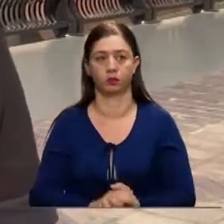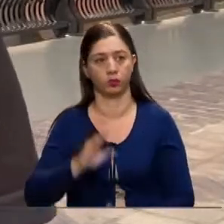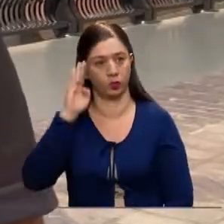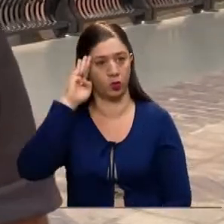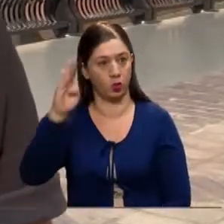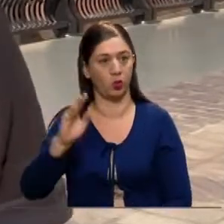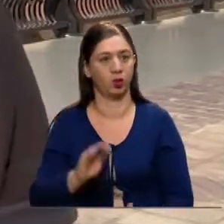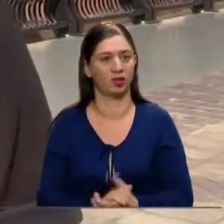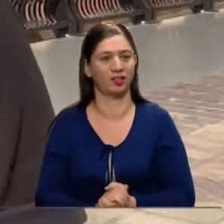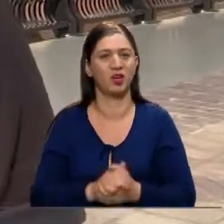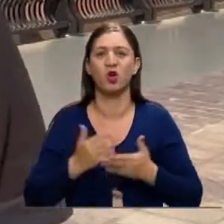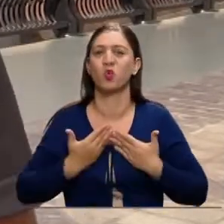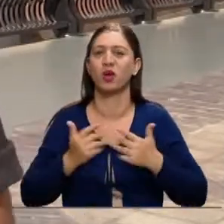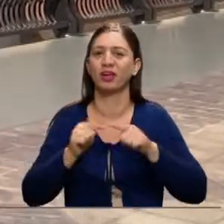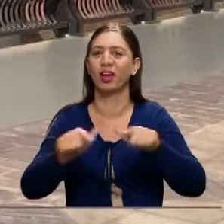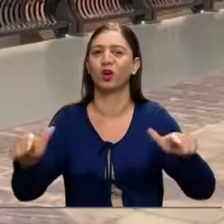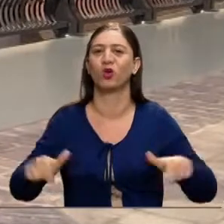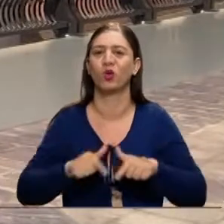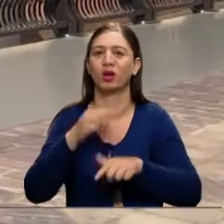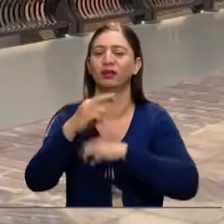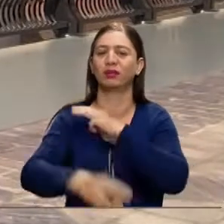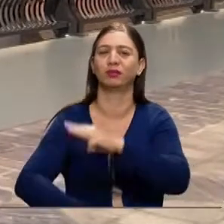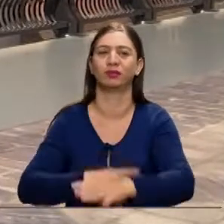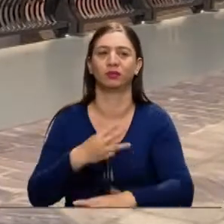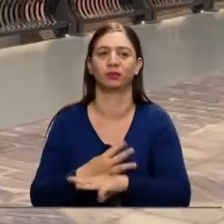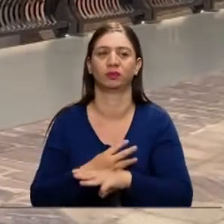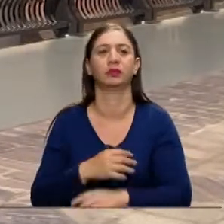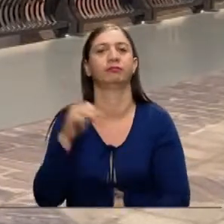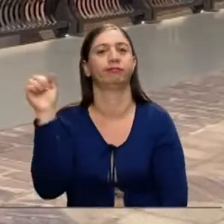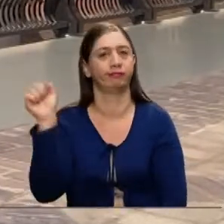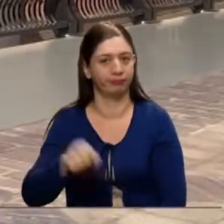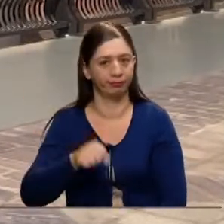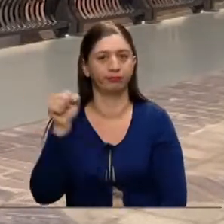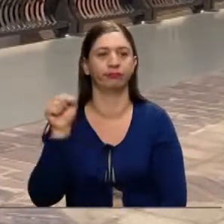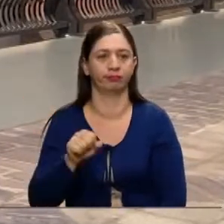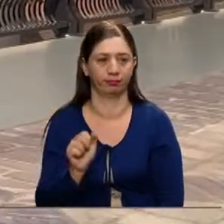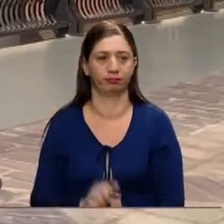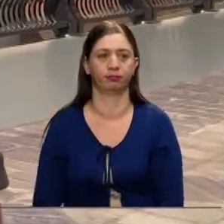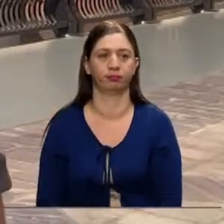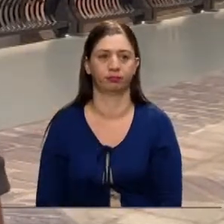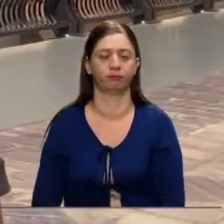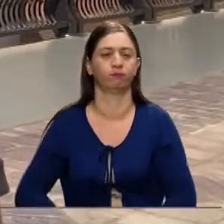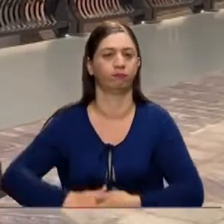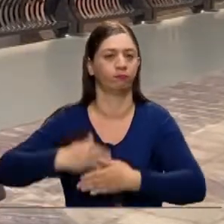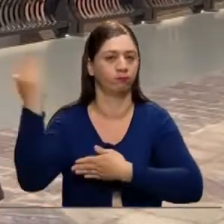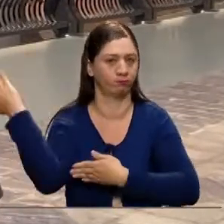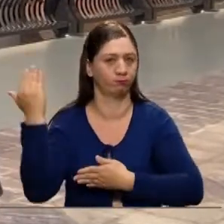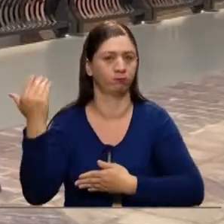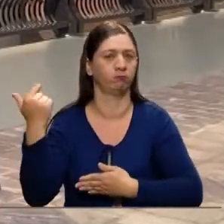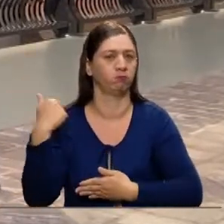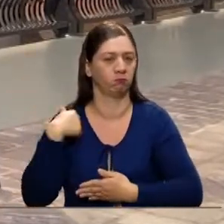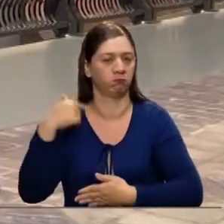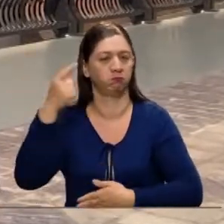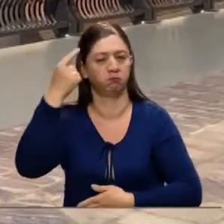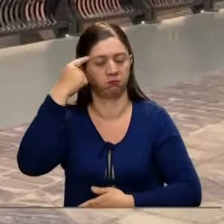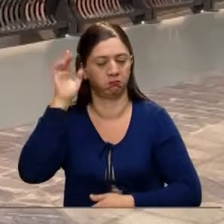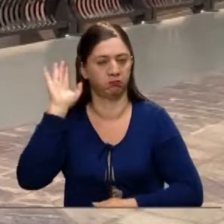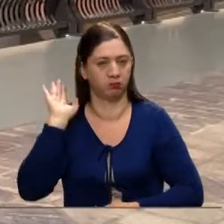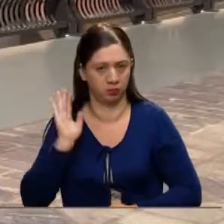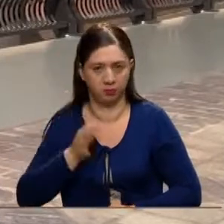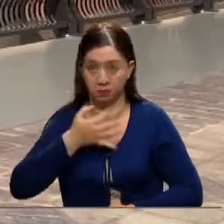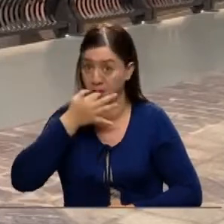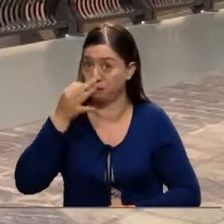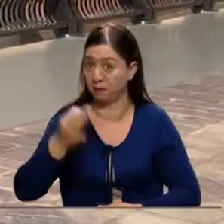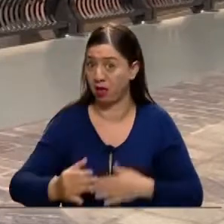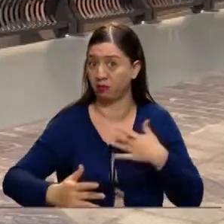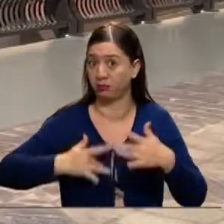nuevo en cualquier lugar del mundo, ¿no? Sí, ya empieza para mí lo que es